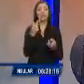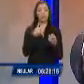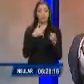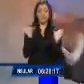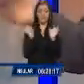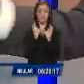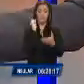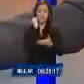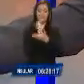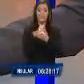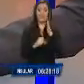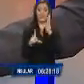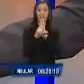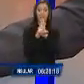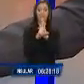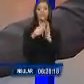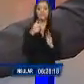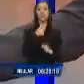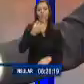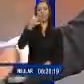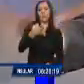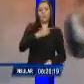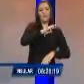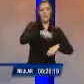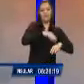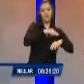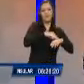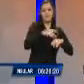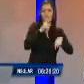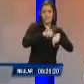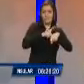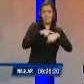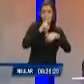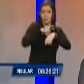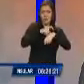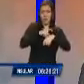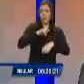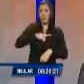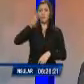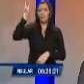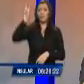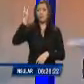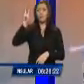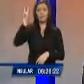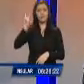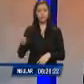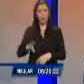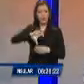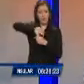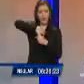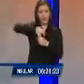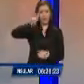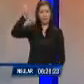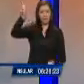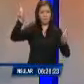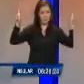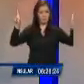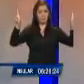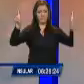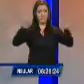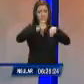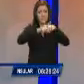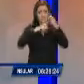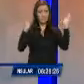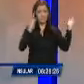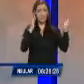que cumplí en Manabí esta acción y al mismo tiempo fui embajador del Ecuador en Venezuela. Ahí hay dolo. Algo tiene que